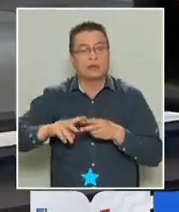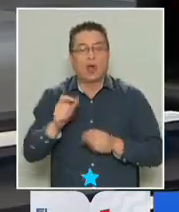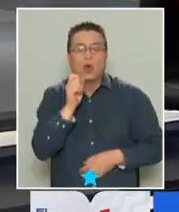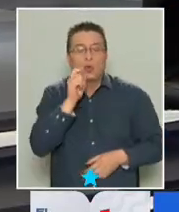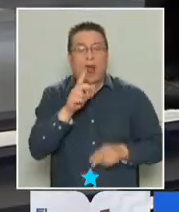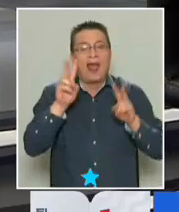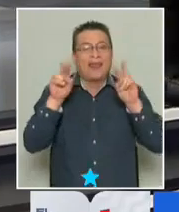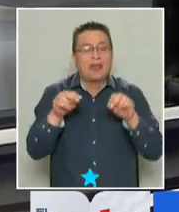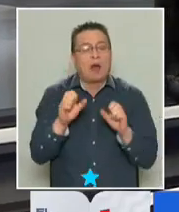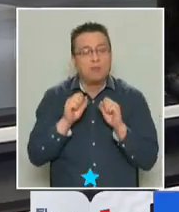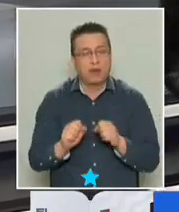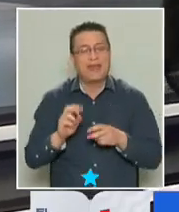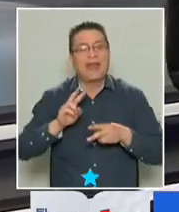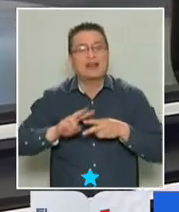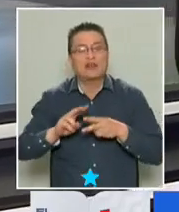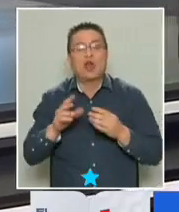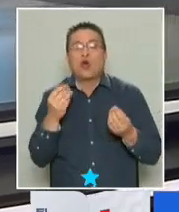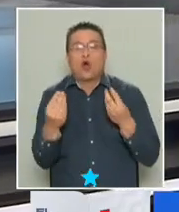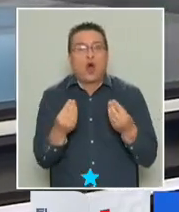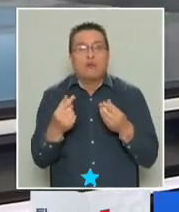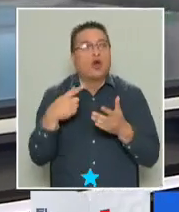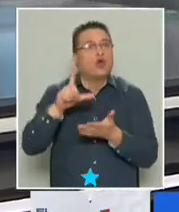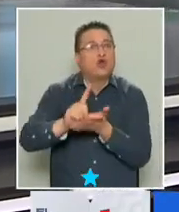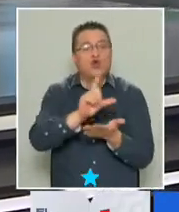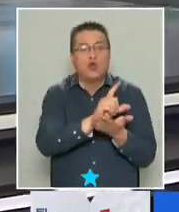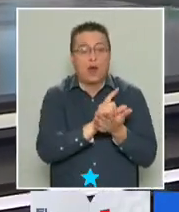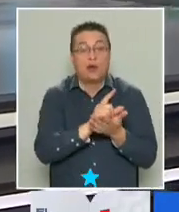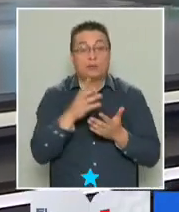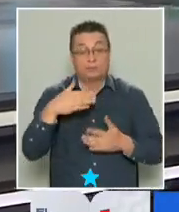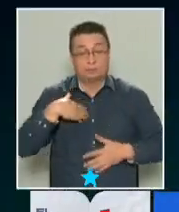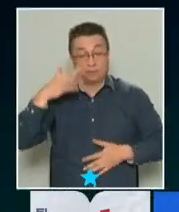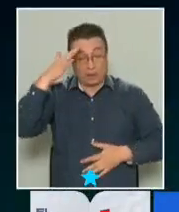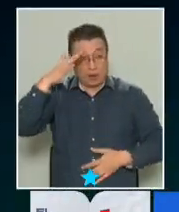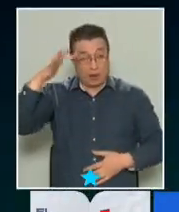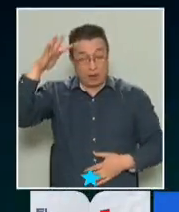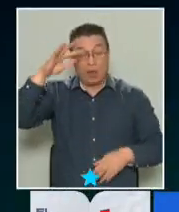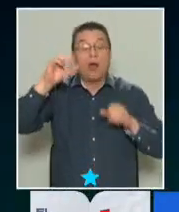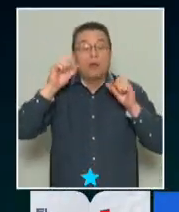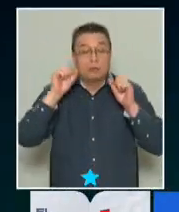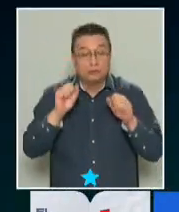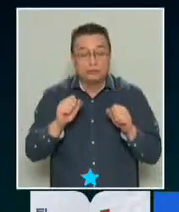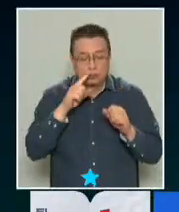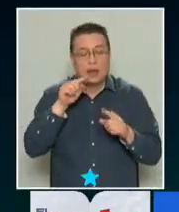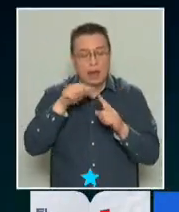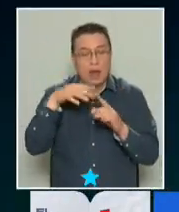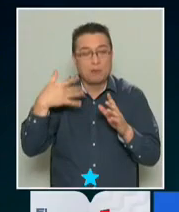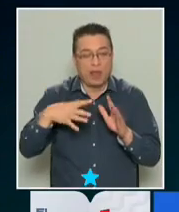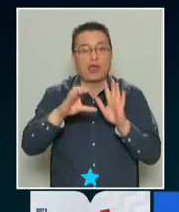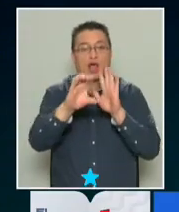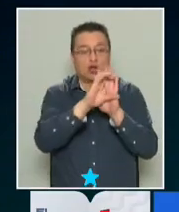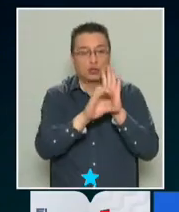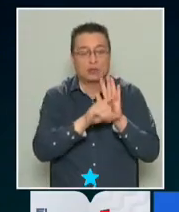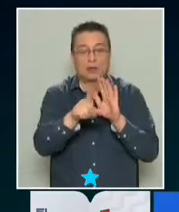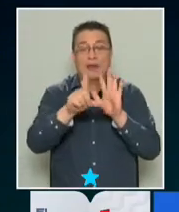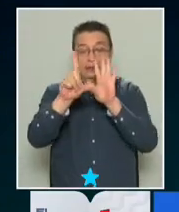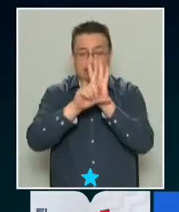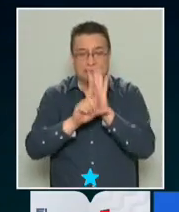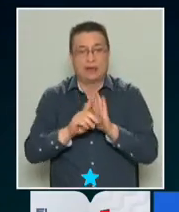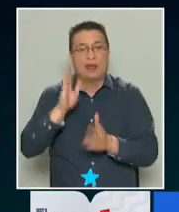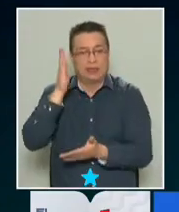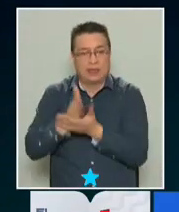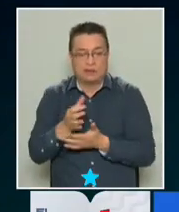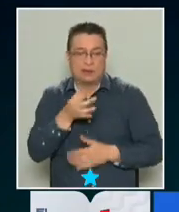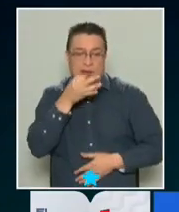resolver y en qué espacios territoriales lo ideal a mi juicio es decir que algunos elementos claudio se estaba la constitución para hacer al legislador que nos diga